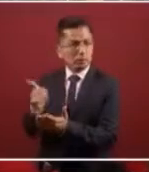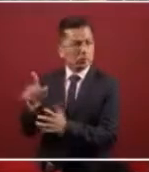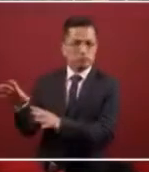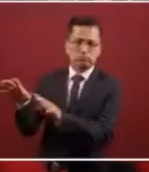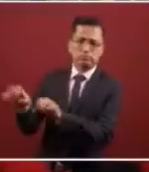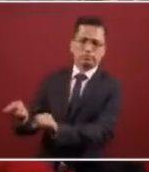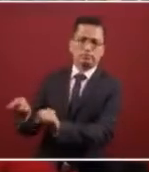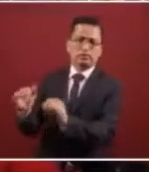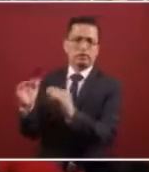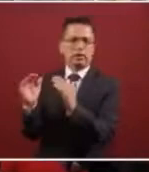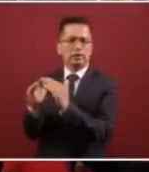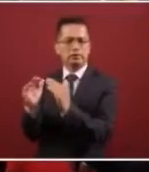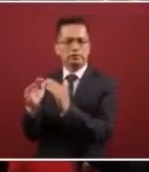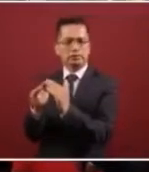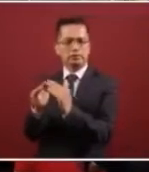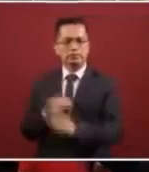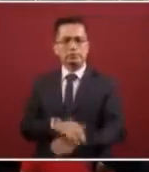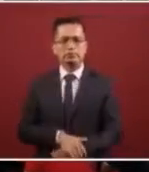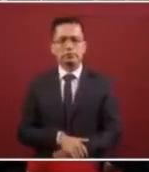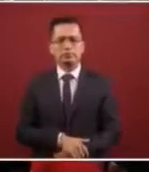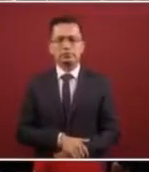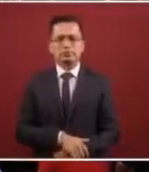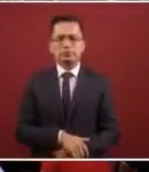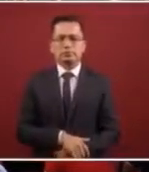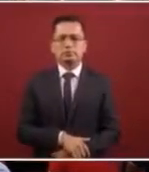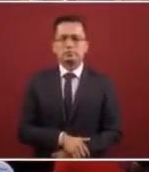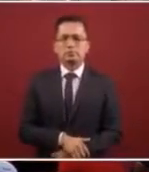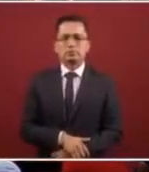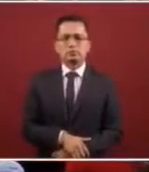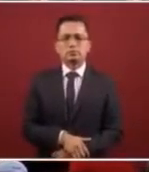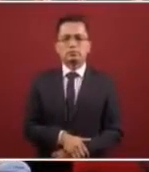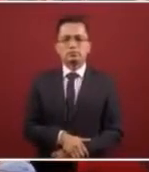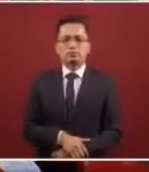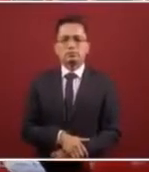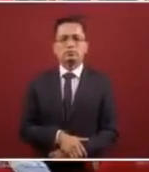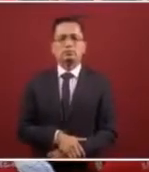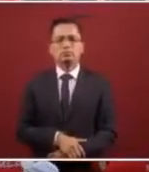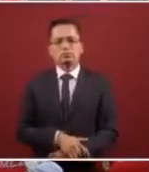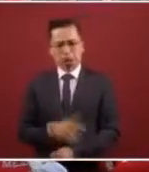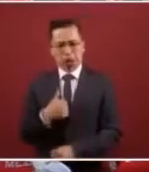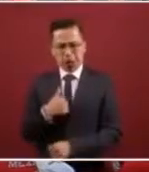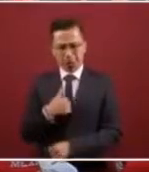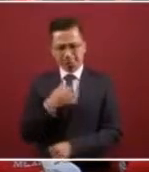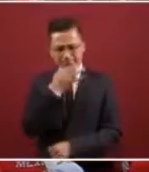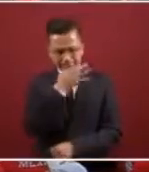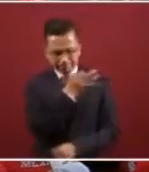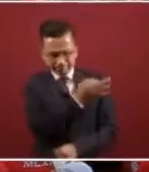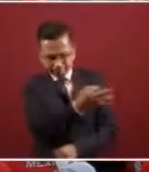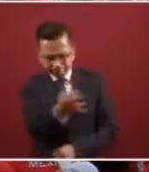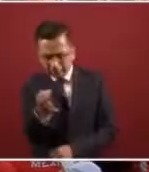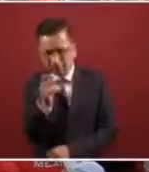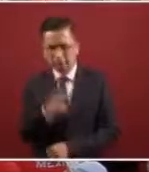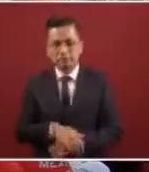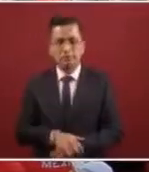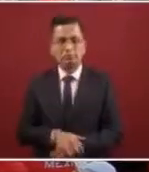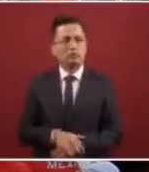Les informo que se creó un instituto que se llama